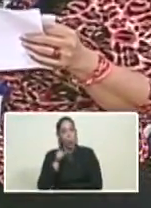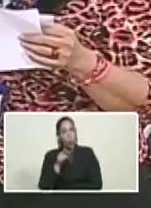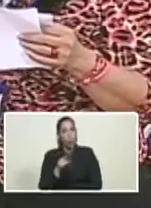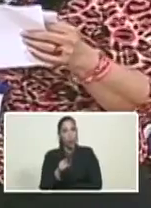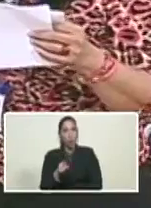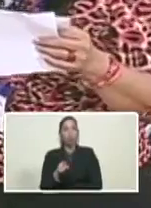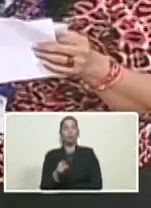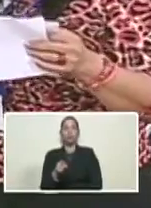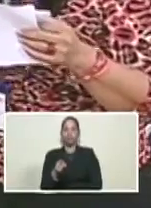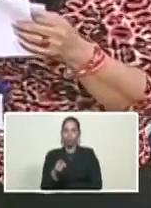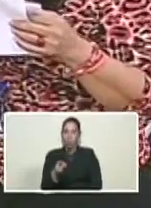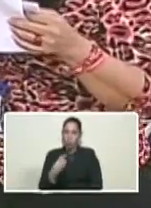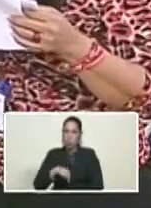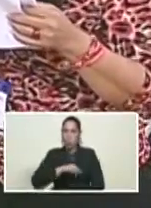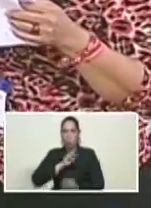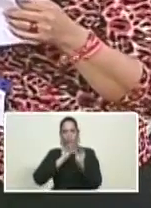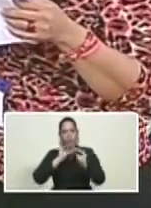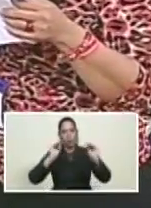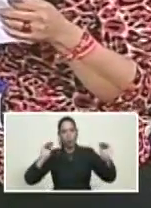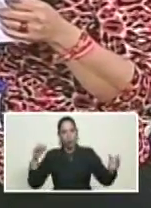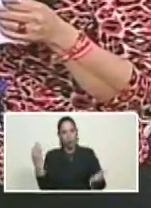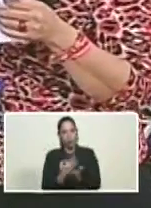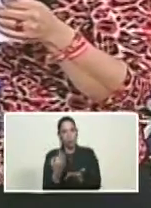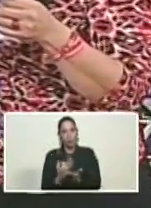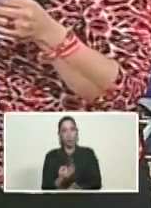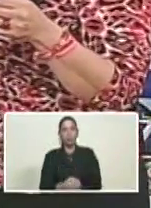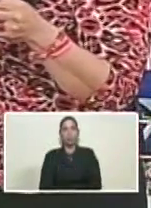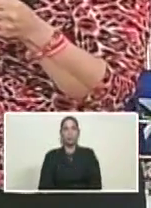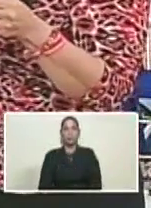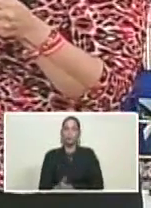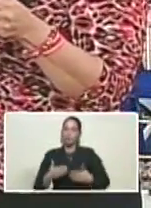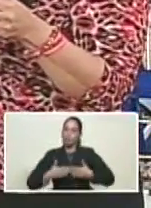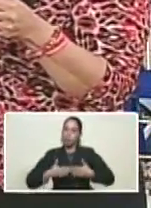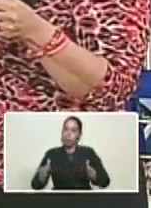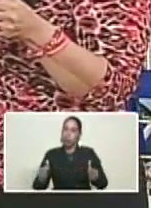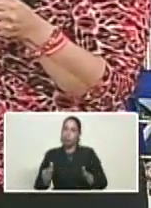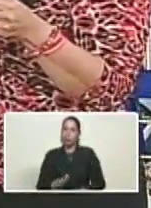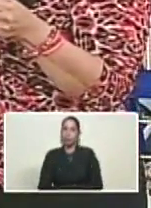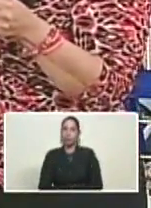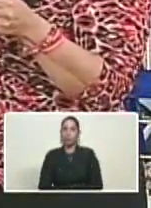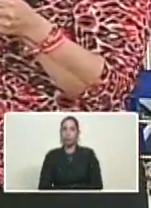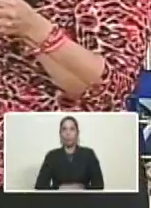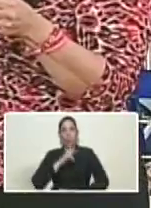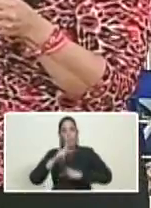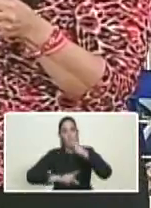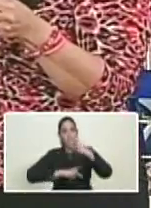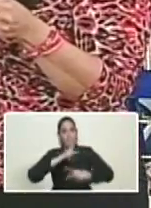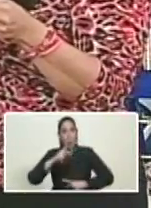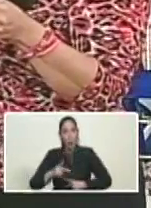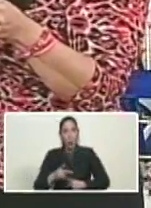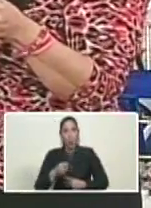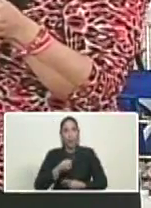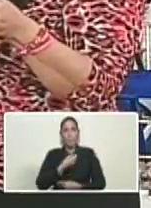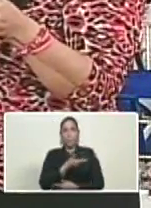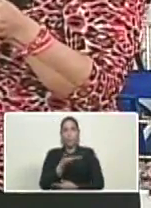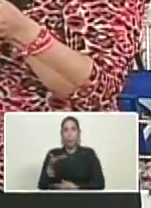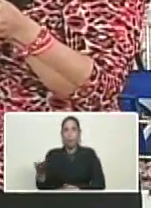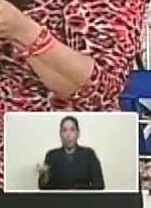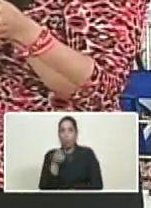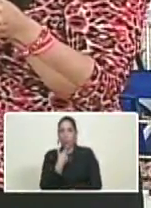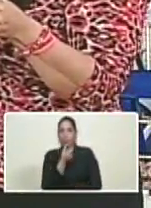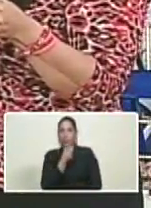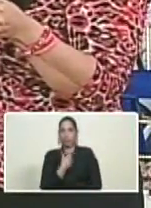ha llamado siempre. Para garantizar la producción, distribución de medicamentos